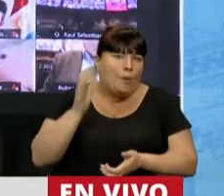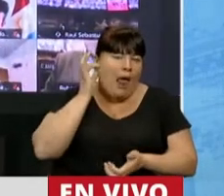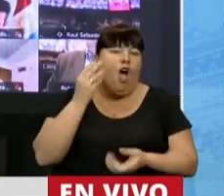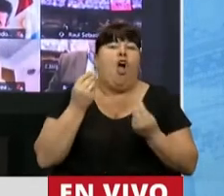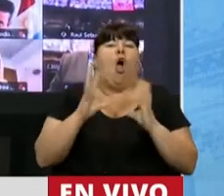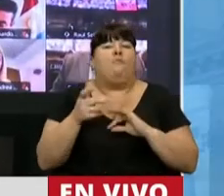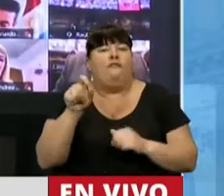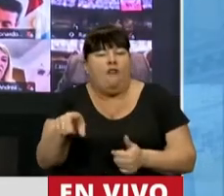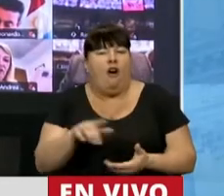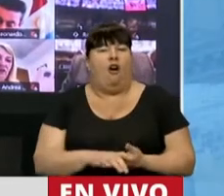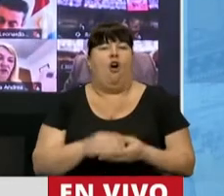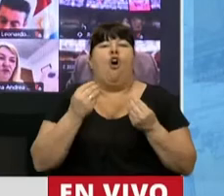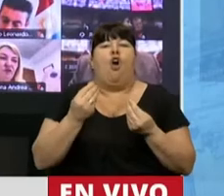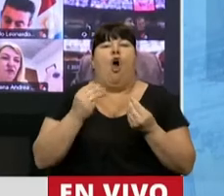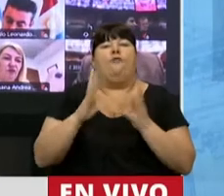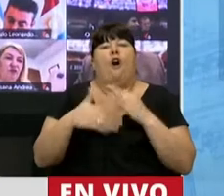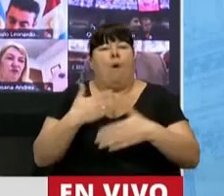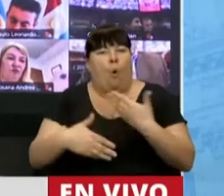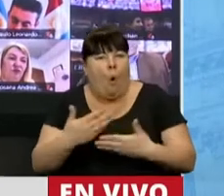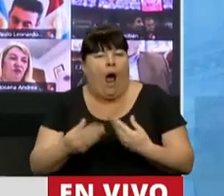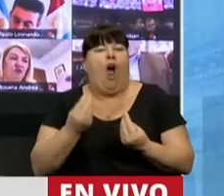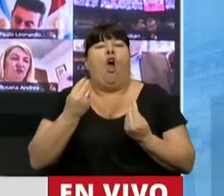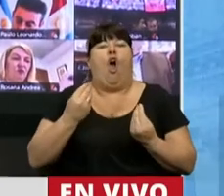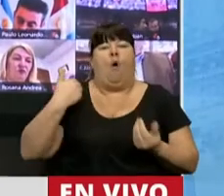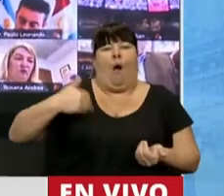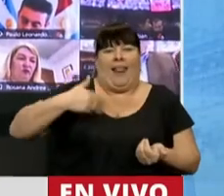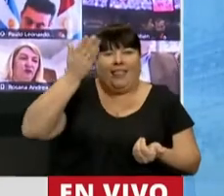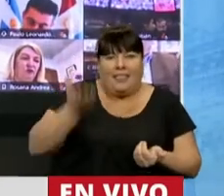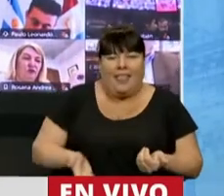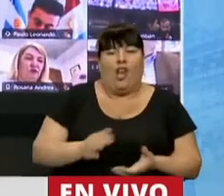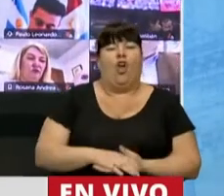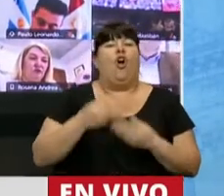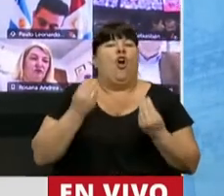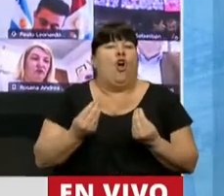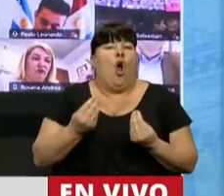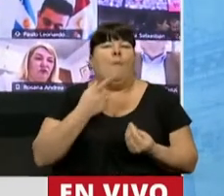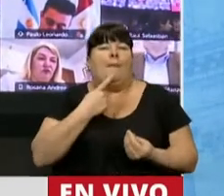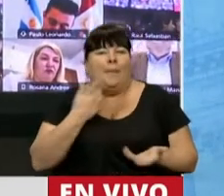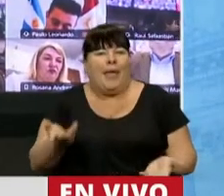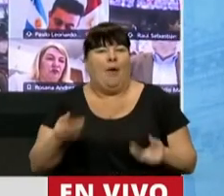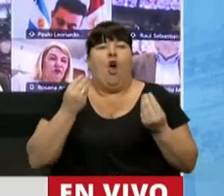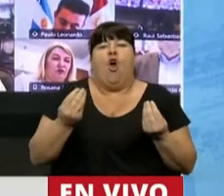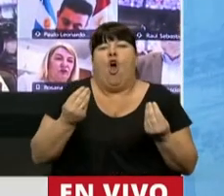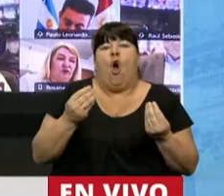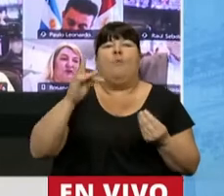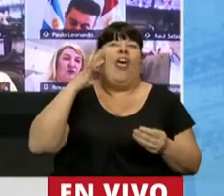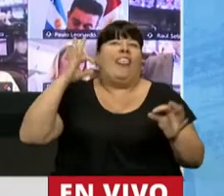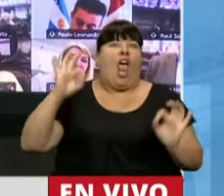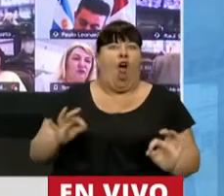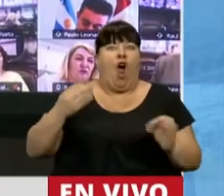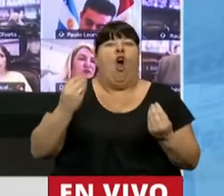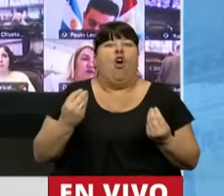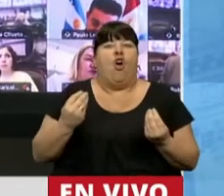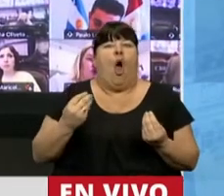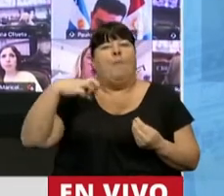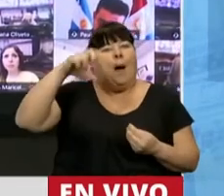de cómo era como jugador, cómo era como argentino, cómo era como pibe, cómo era como Diego, cómo era